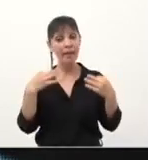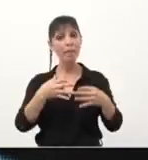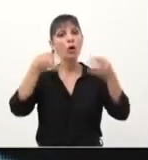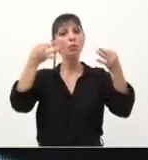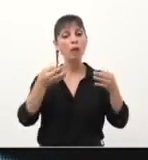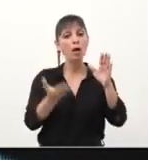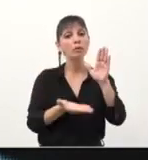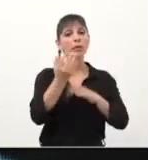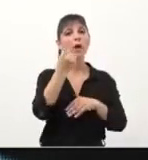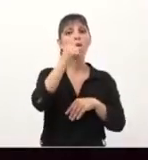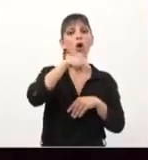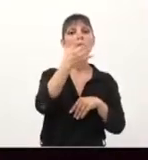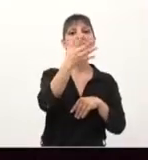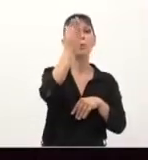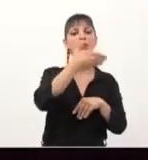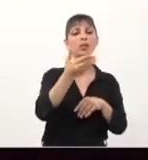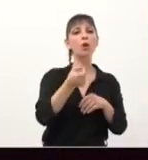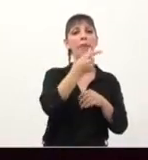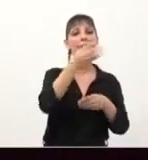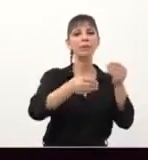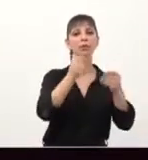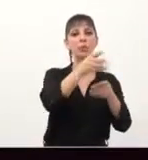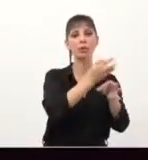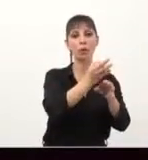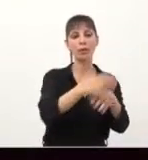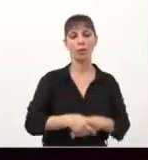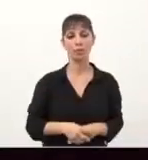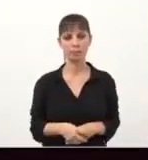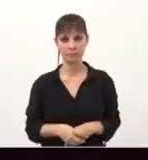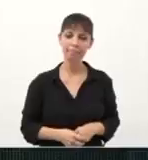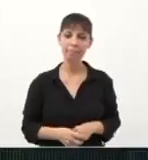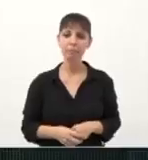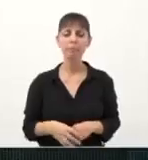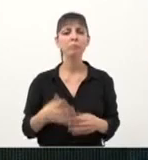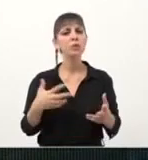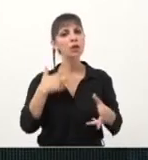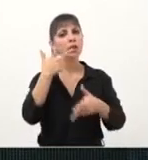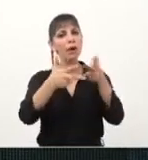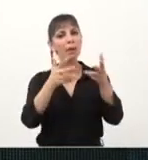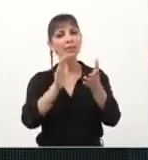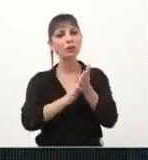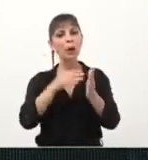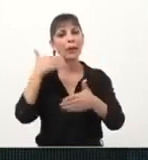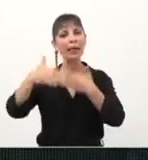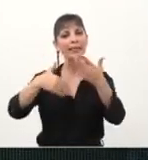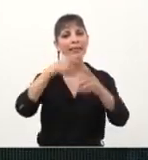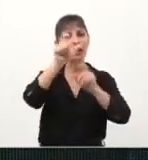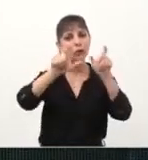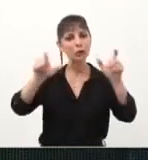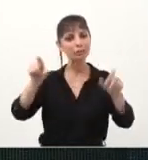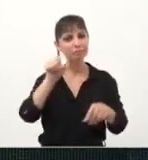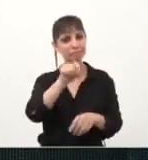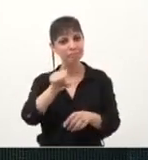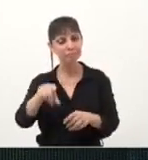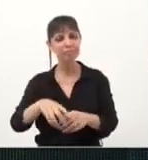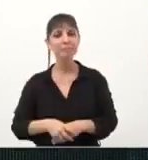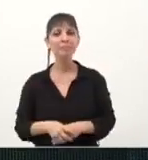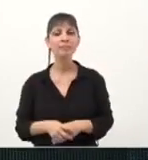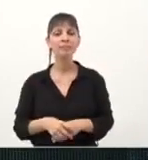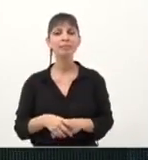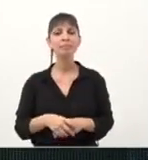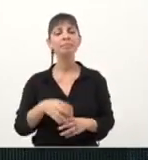del presupuesto educativo si somos jefes de gobierno por año. Déjame que te hable un poco de desarrollo humano. Que te hable